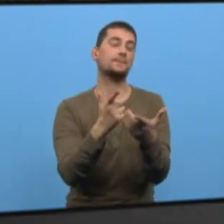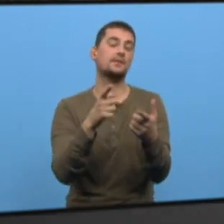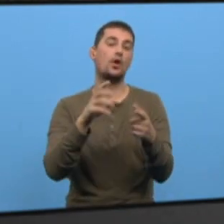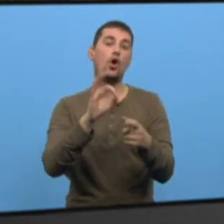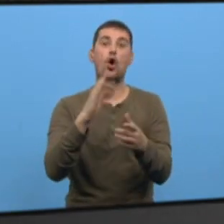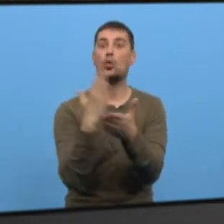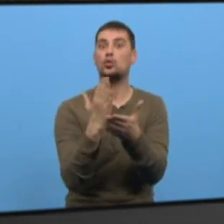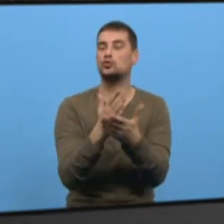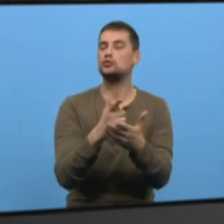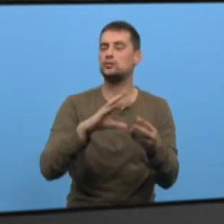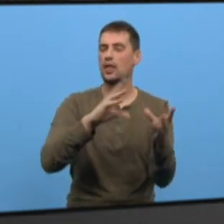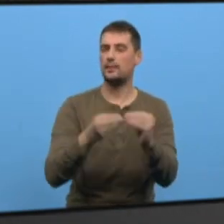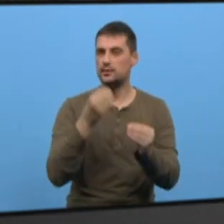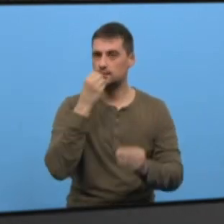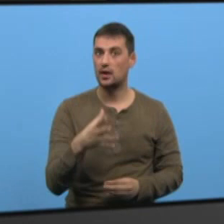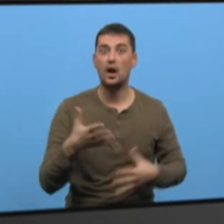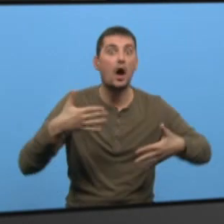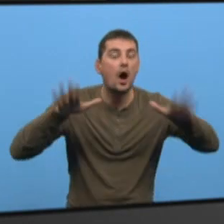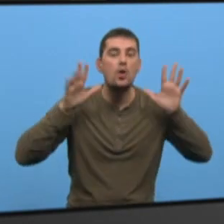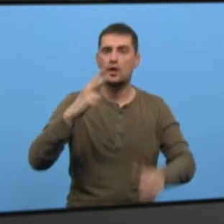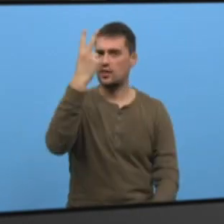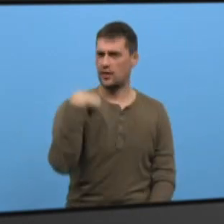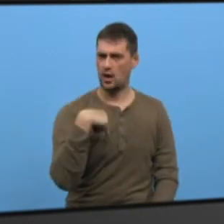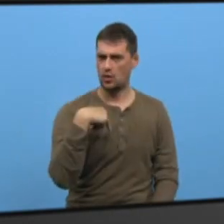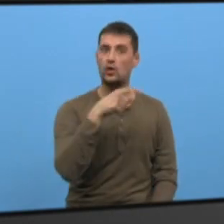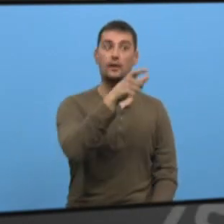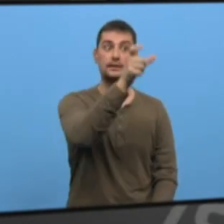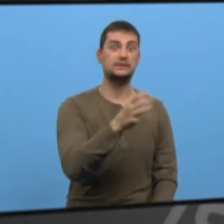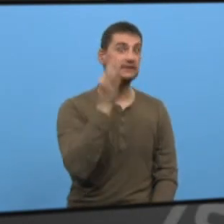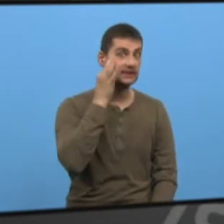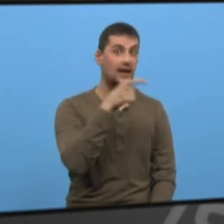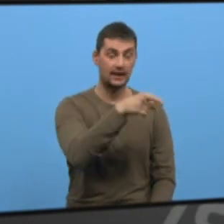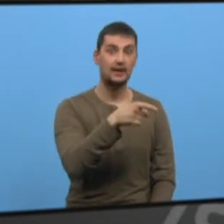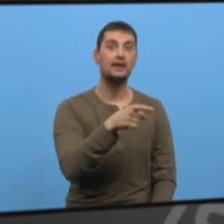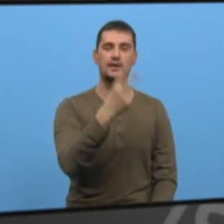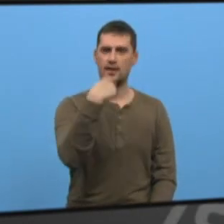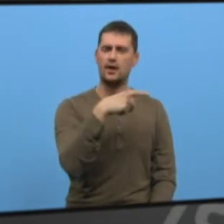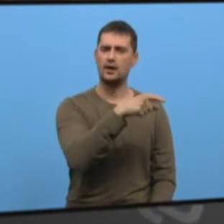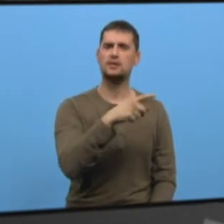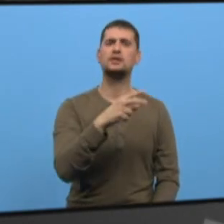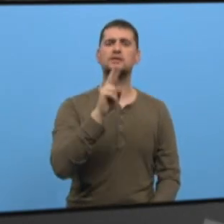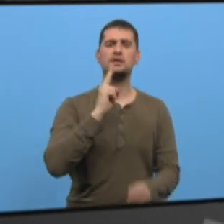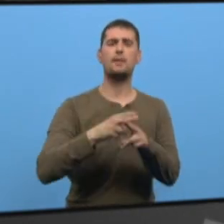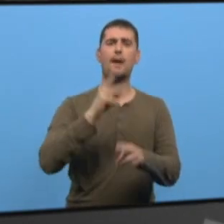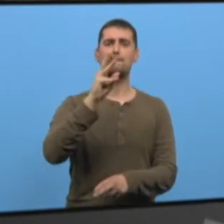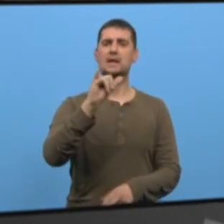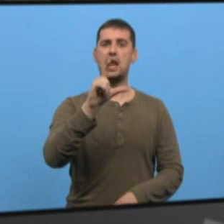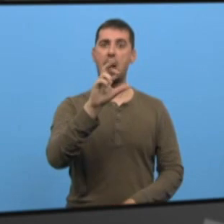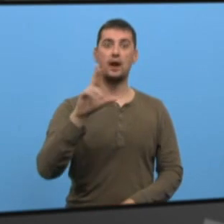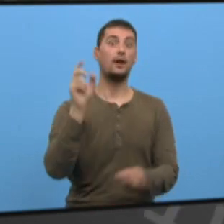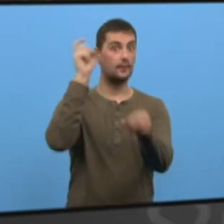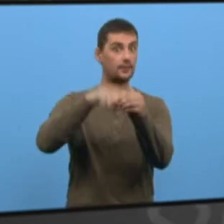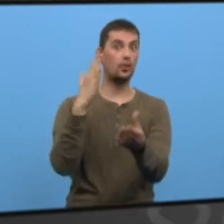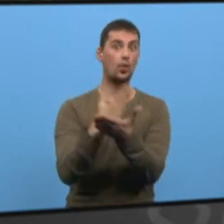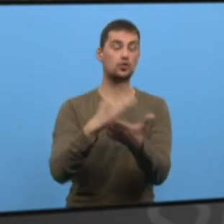seas c como a Noa protagonista dease Pilar asisti aos cursos de nuvas tecnologías que organiza fundación